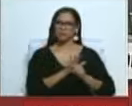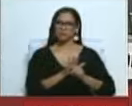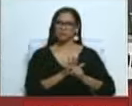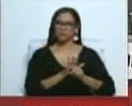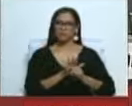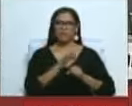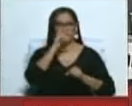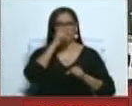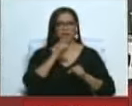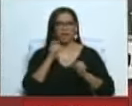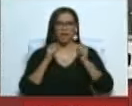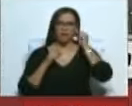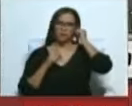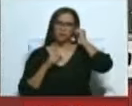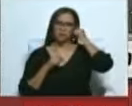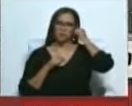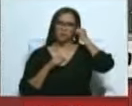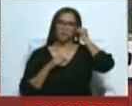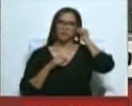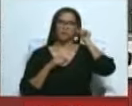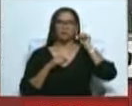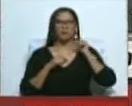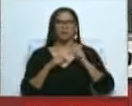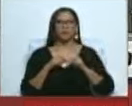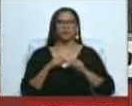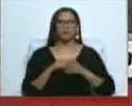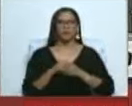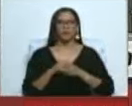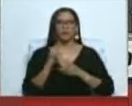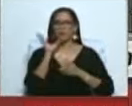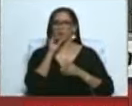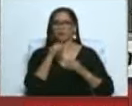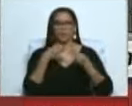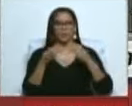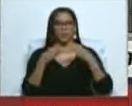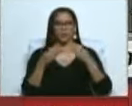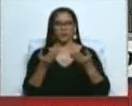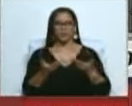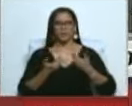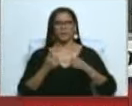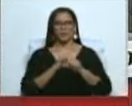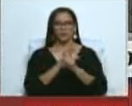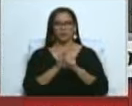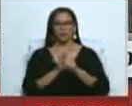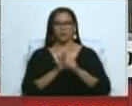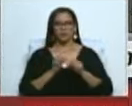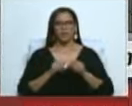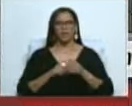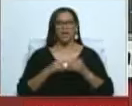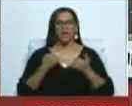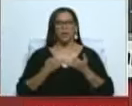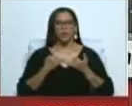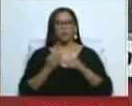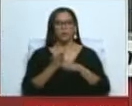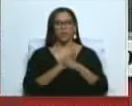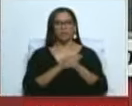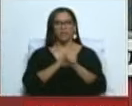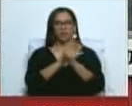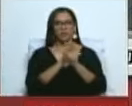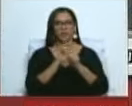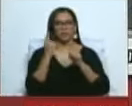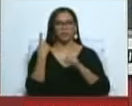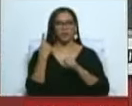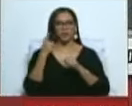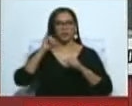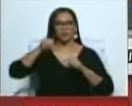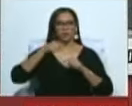era el año ese, pero yo lo hacía, ¿cómo se llama? Sin público, pues. Antes que te pegara el COVID. Sí, señor. El último antes del COVID fue el 1 de julio del